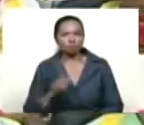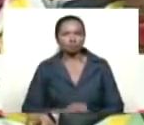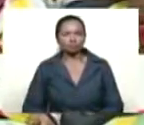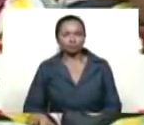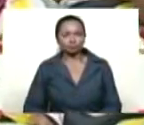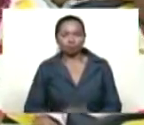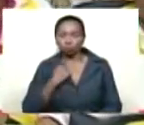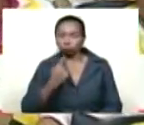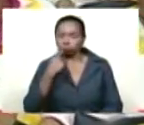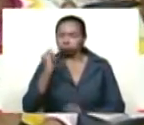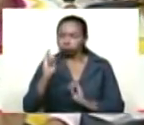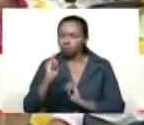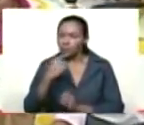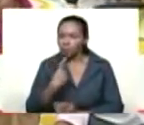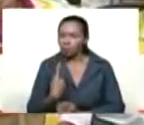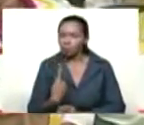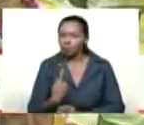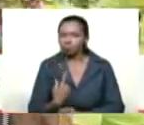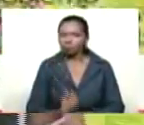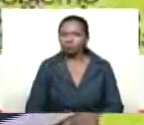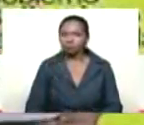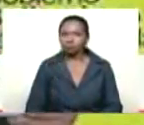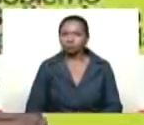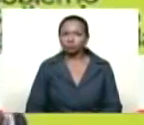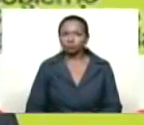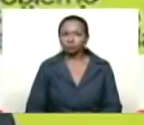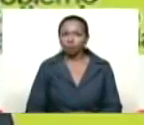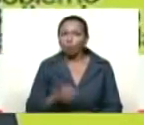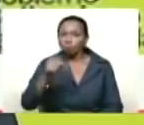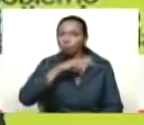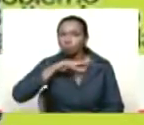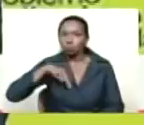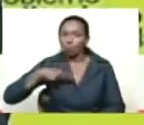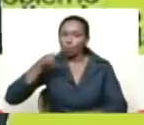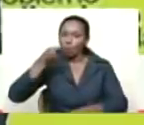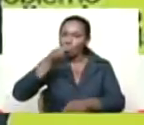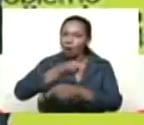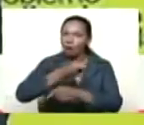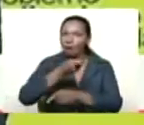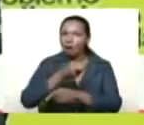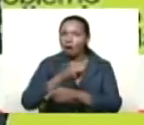Yo les digo lo mismo a ustedes, hoy estamos graduando